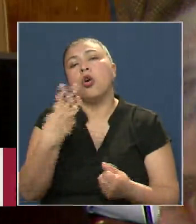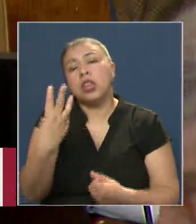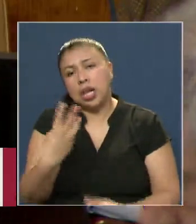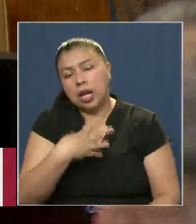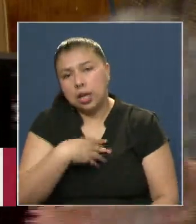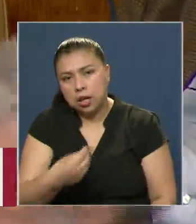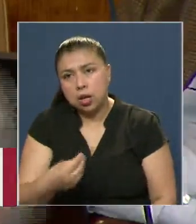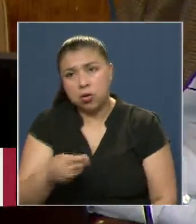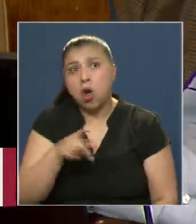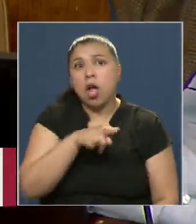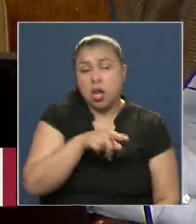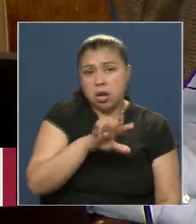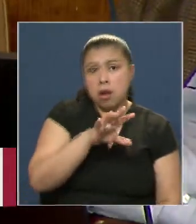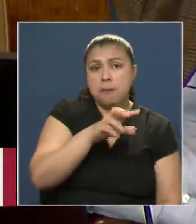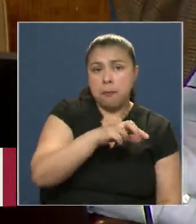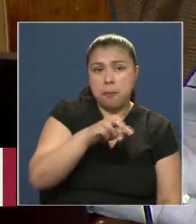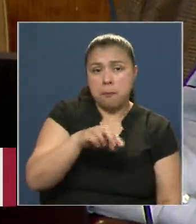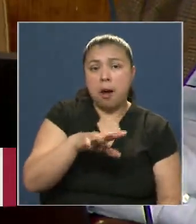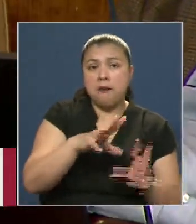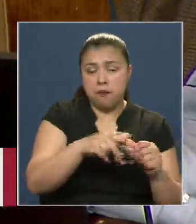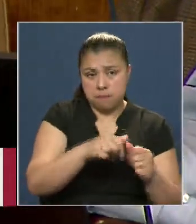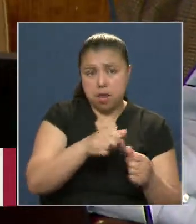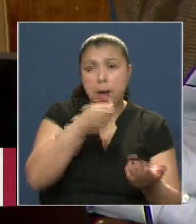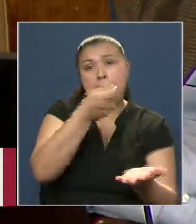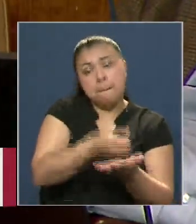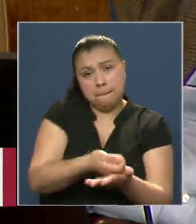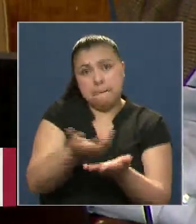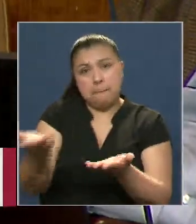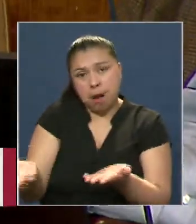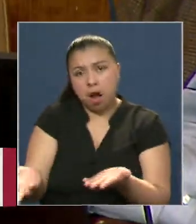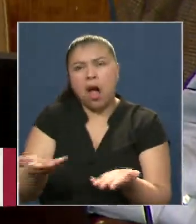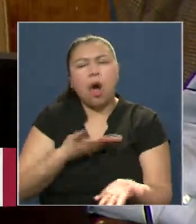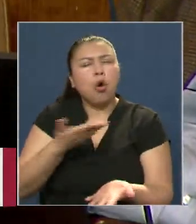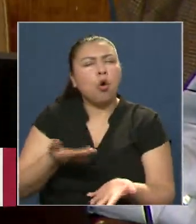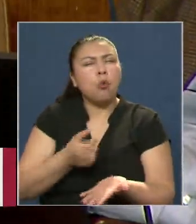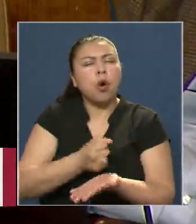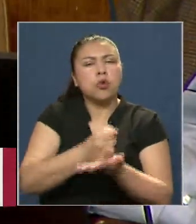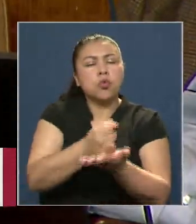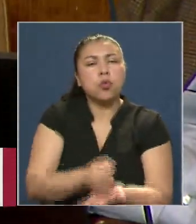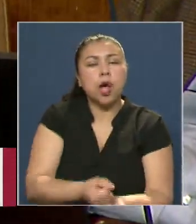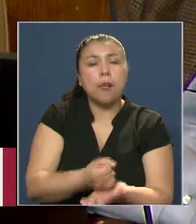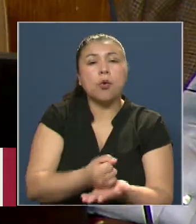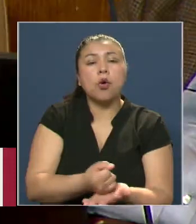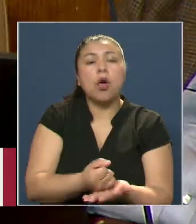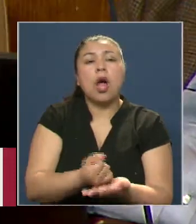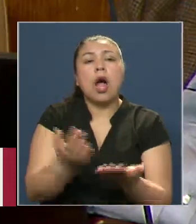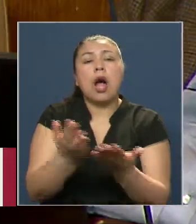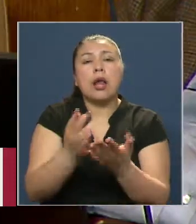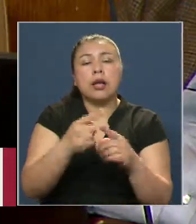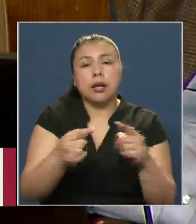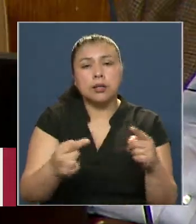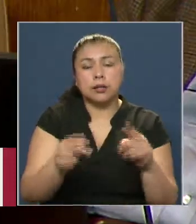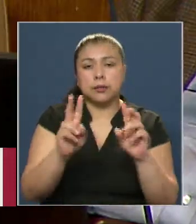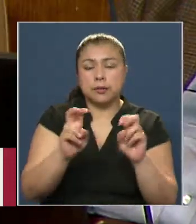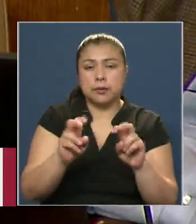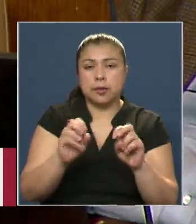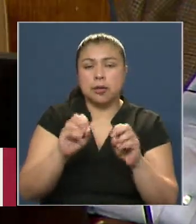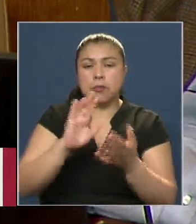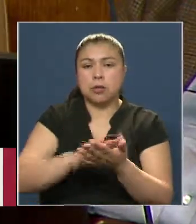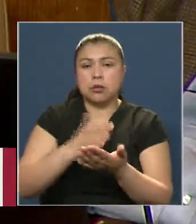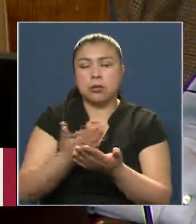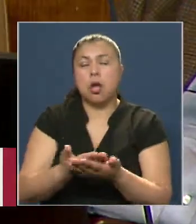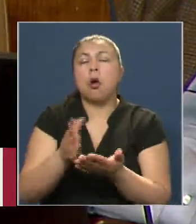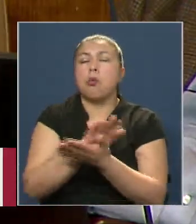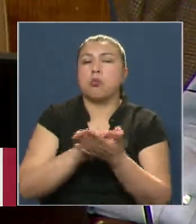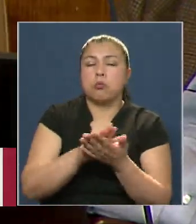por lo tanto, ¿cómo ayudamos a esa clase media? En el ámbito de la salud, si